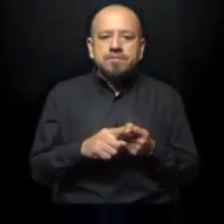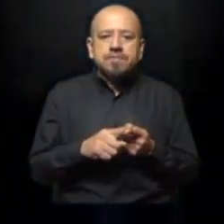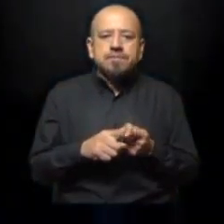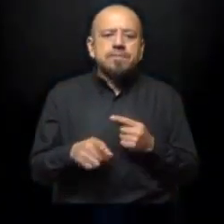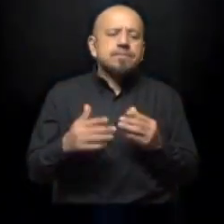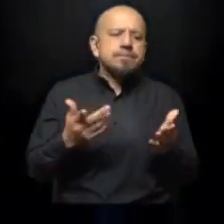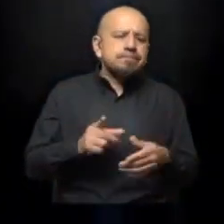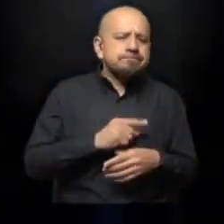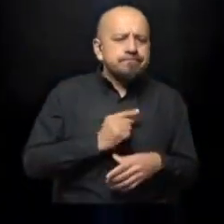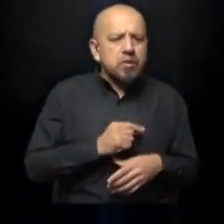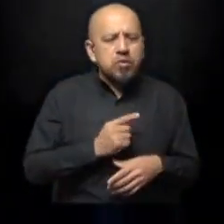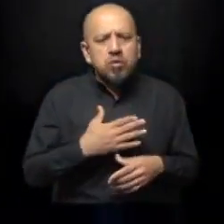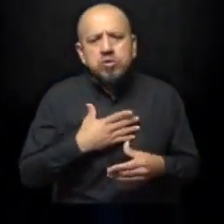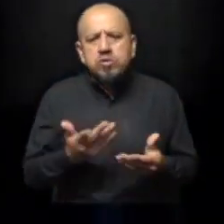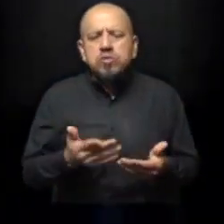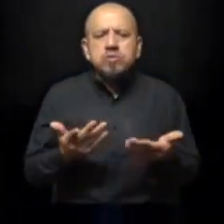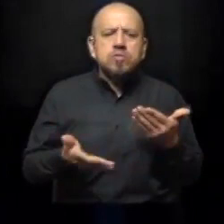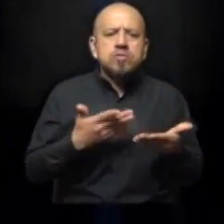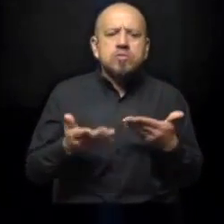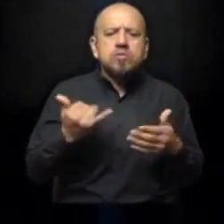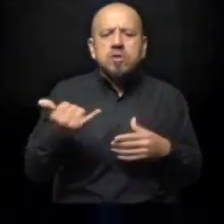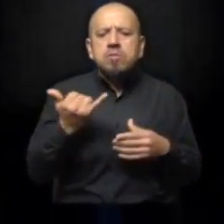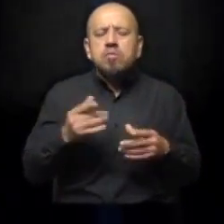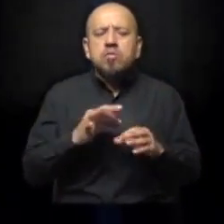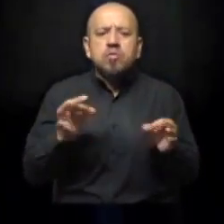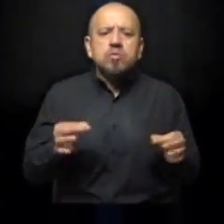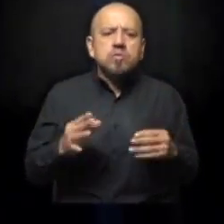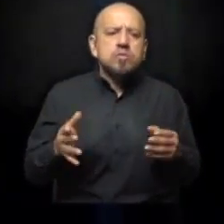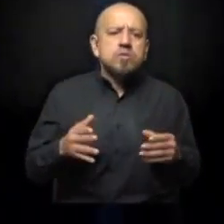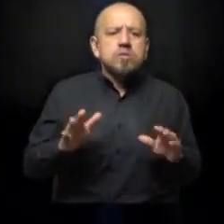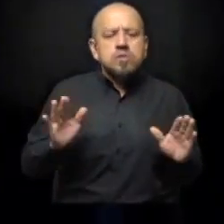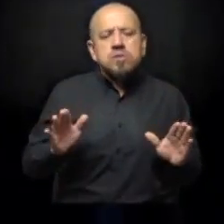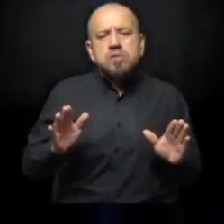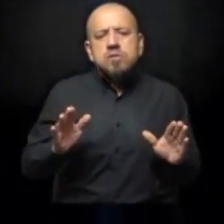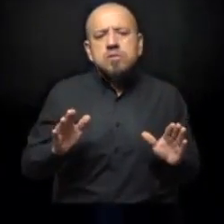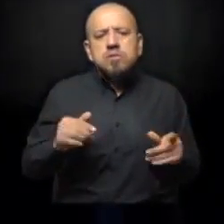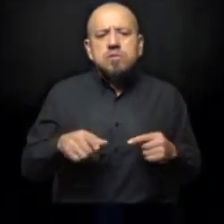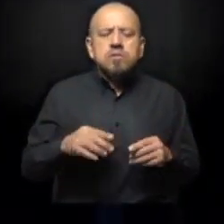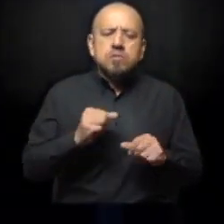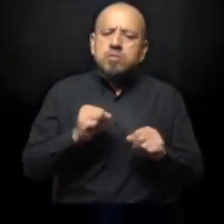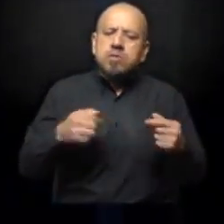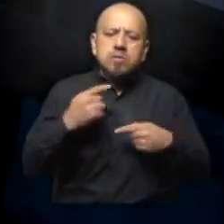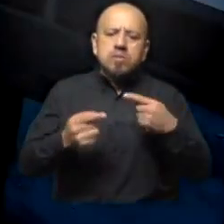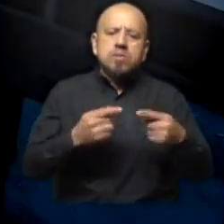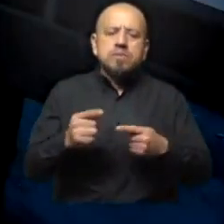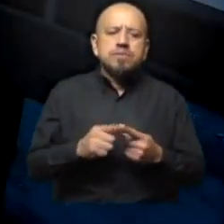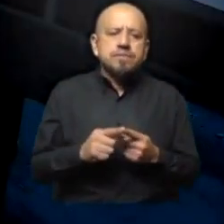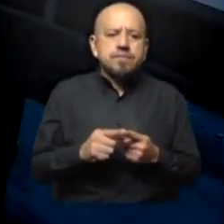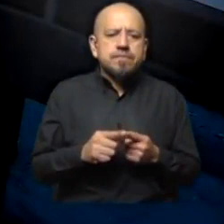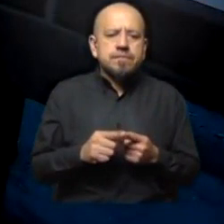genera dolor no no habrá mucho tiempo en recuperarse bueno está ahí ya estaban o no podía seguir mira